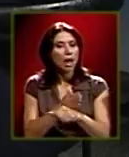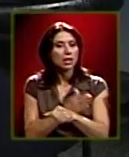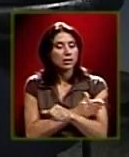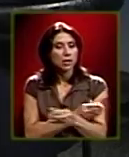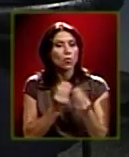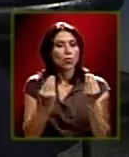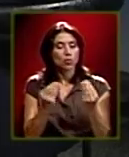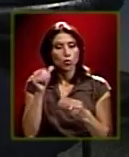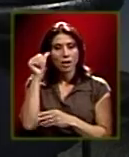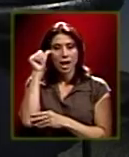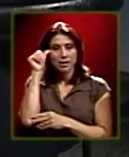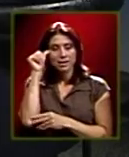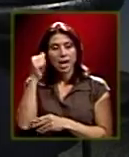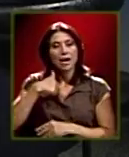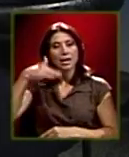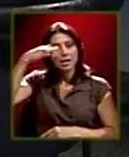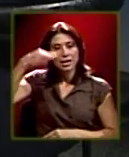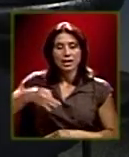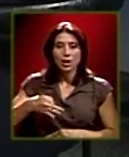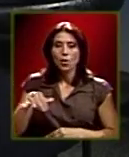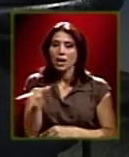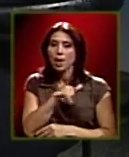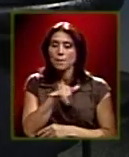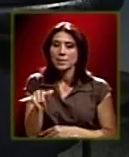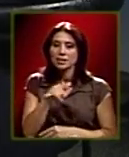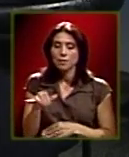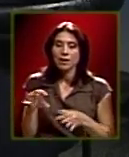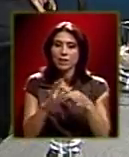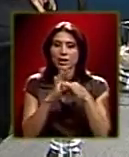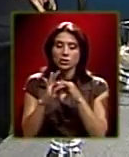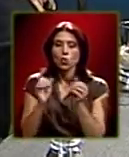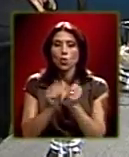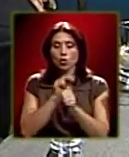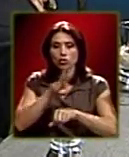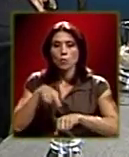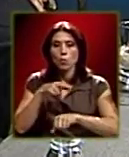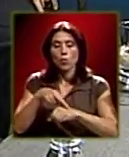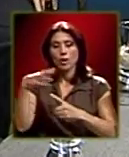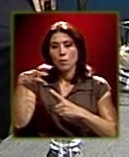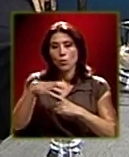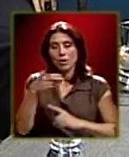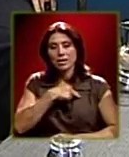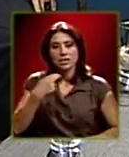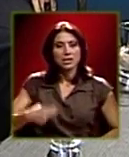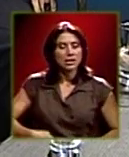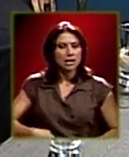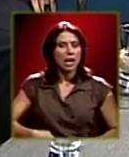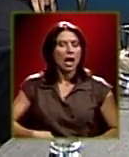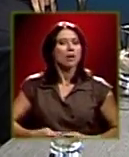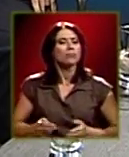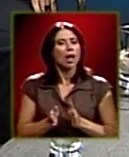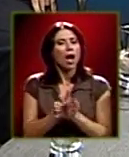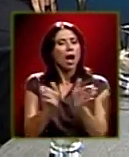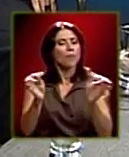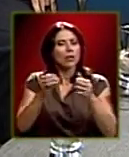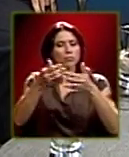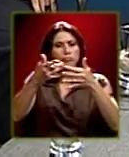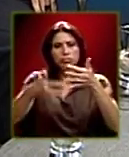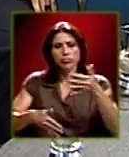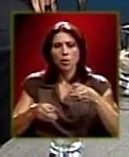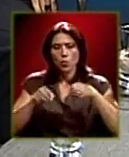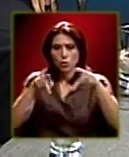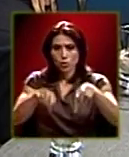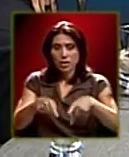misma relación con la República Popular China abre un hito de oportunidades. Yo estuve ahí recientemente, me tocó